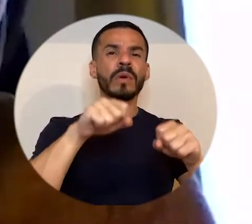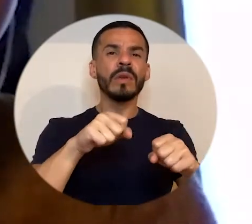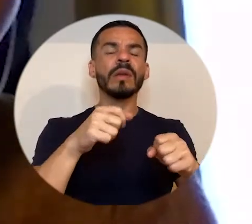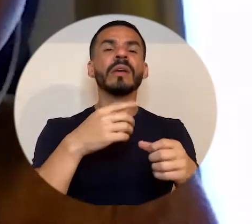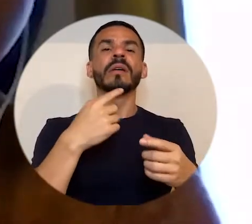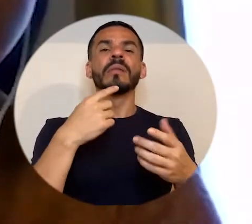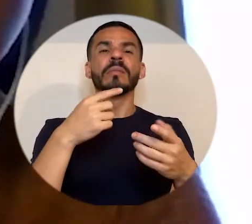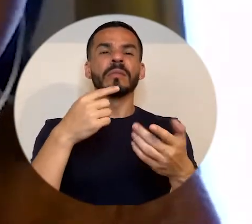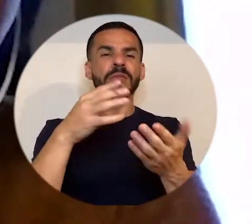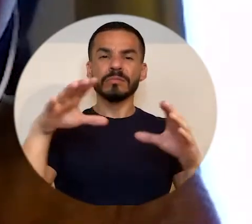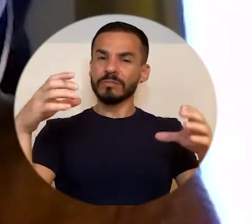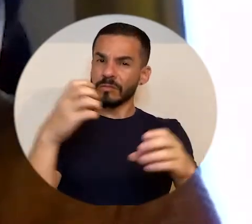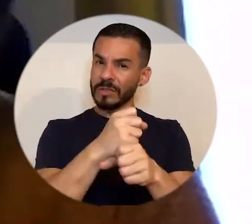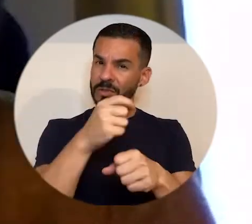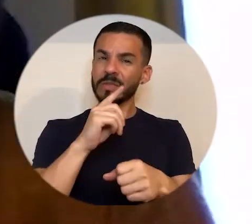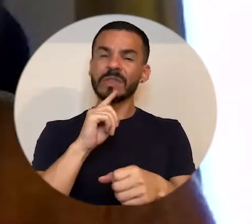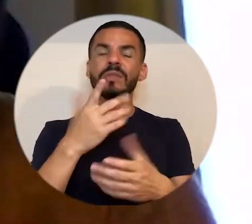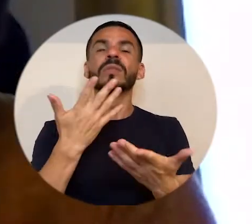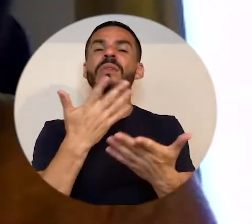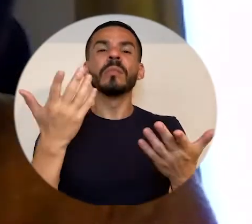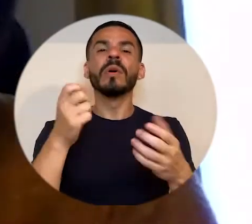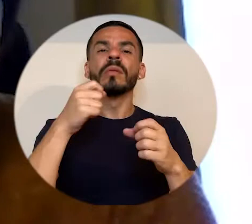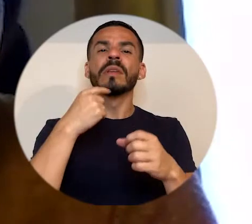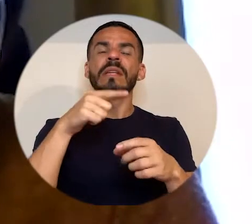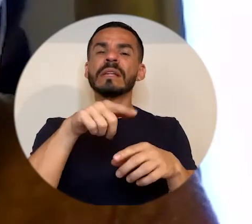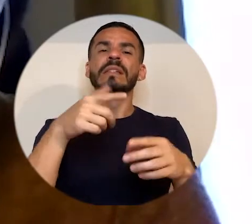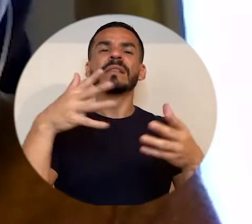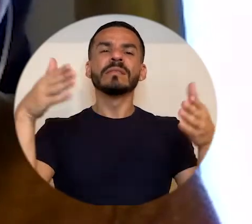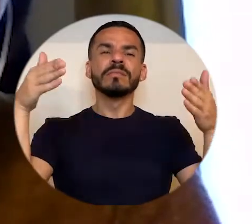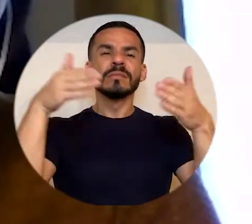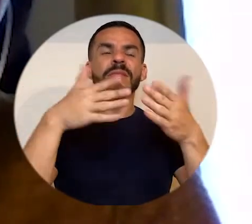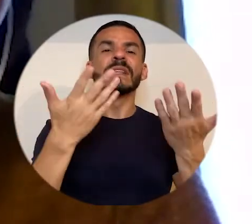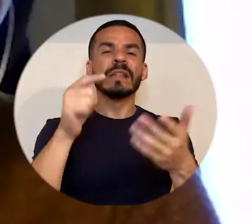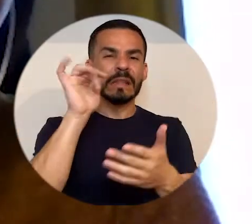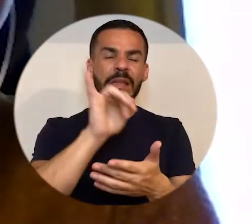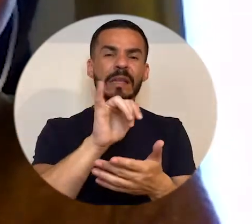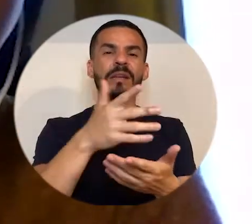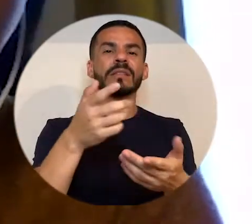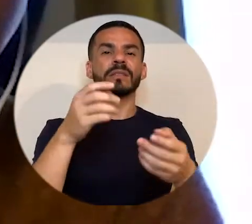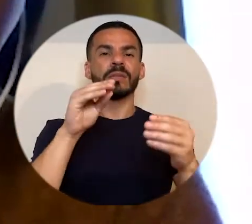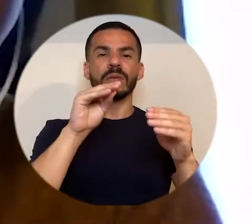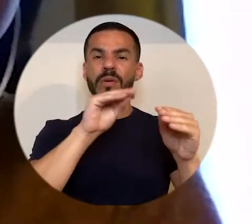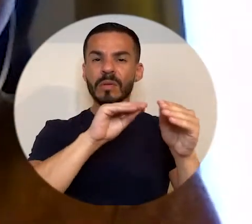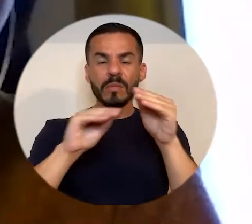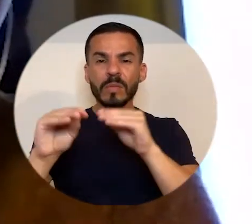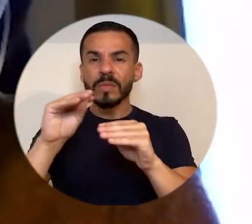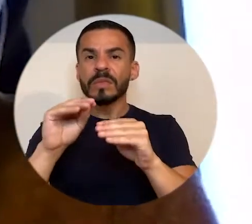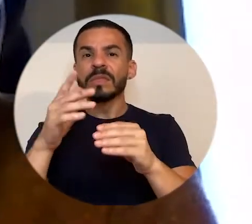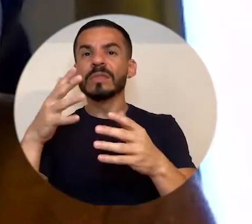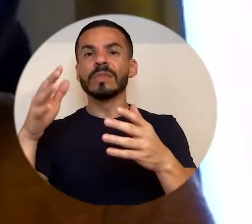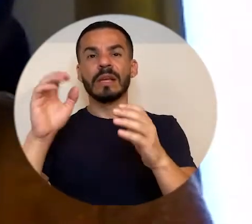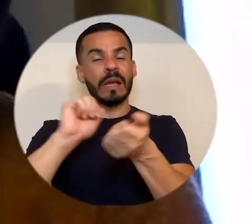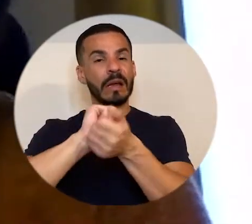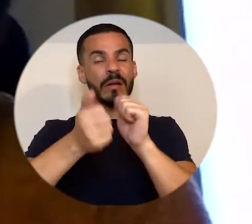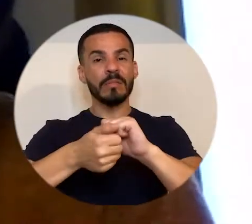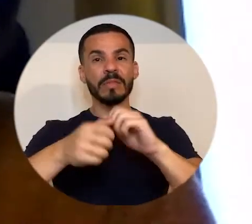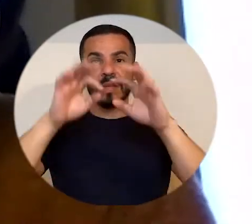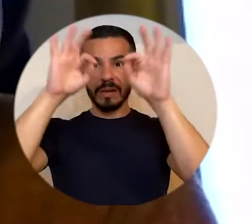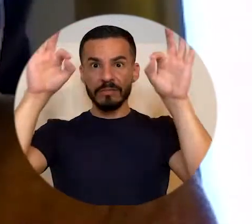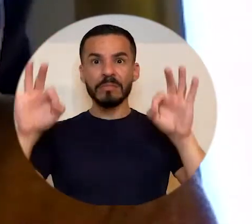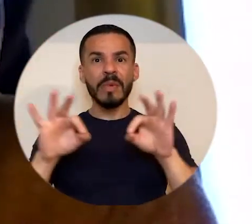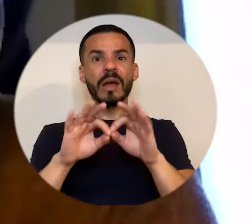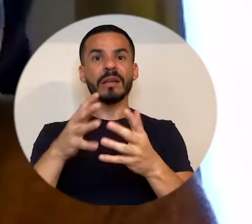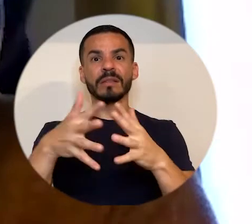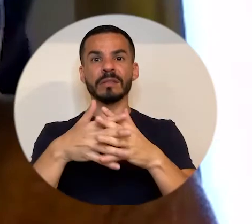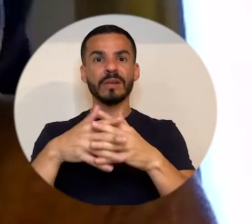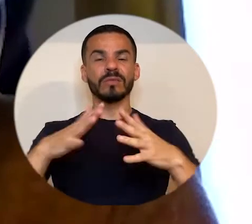este discurso en pocas palabras, podríamos decir que se trata precisamente de eso, de posicionar a los Estados Unidos en